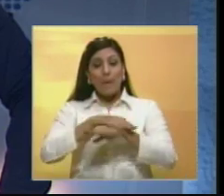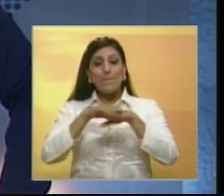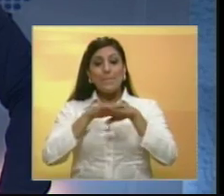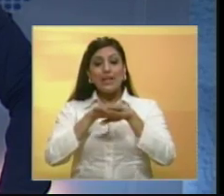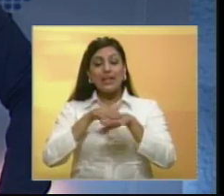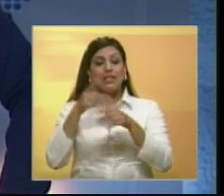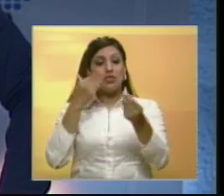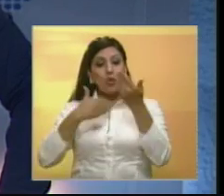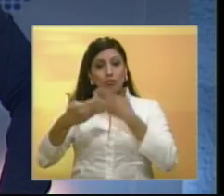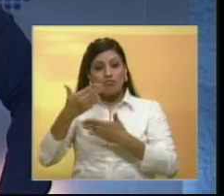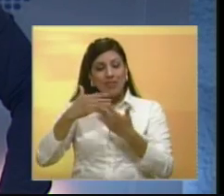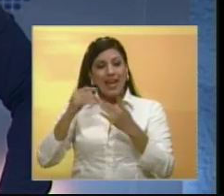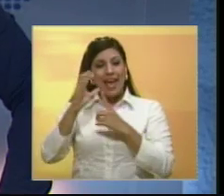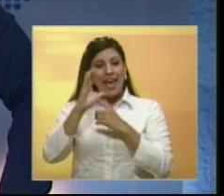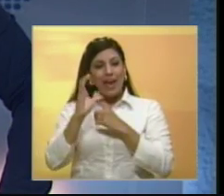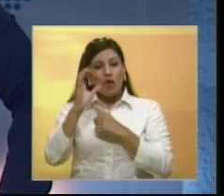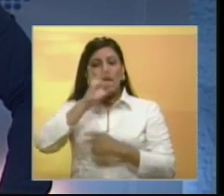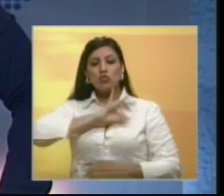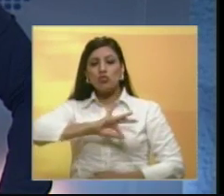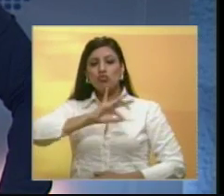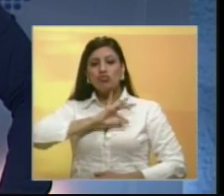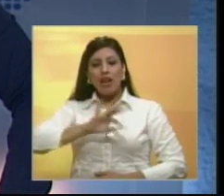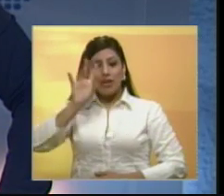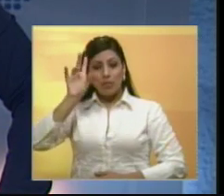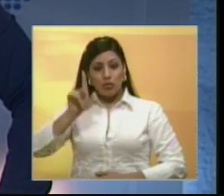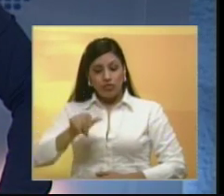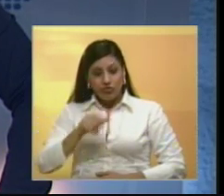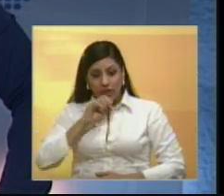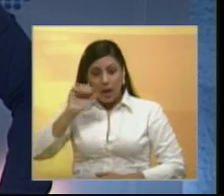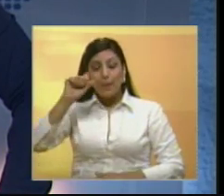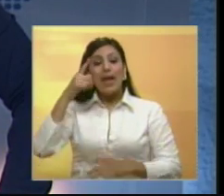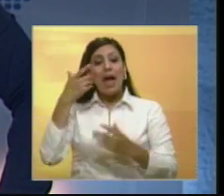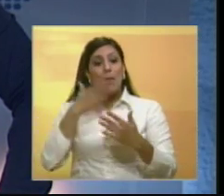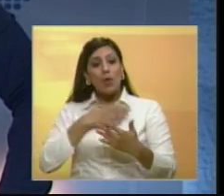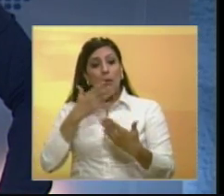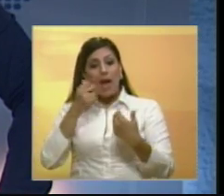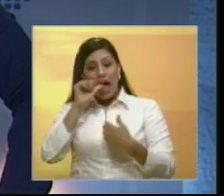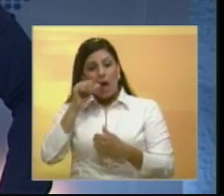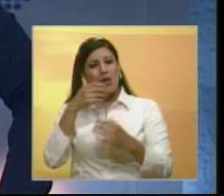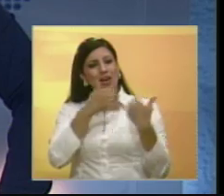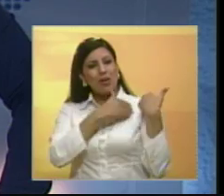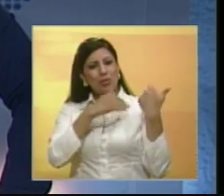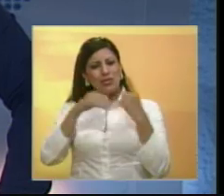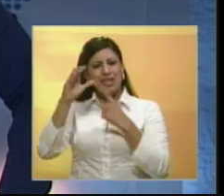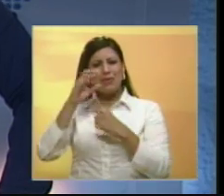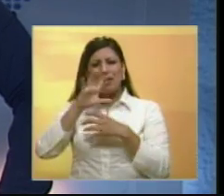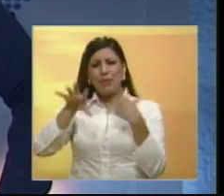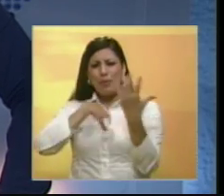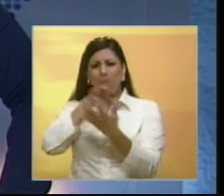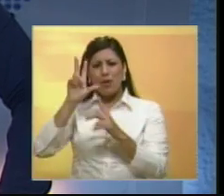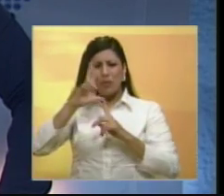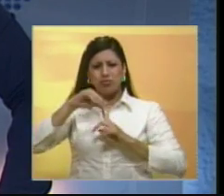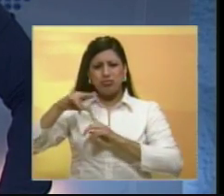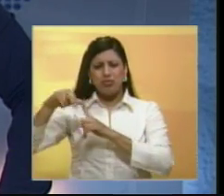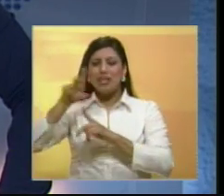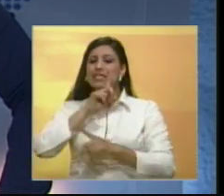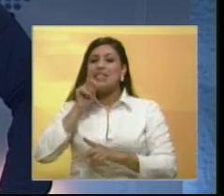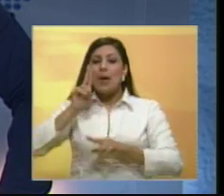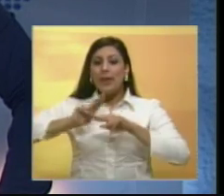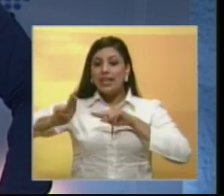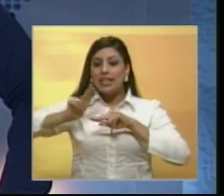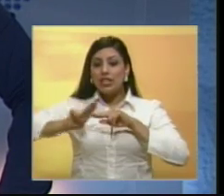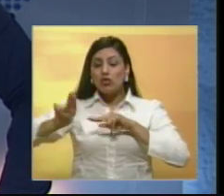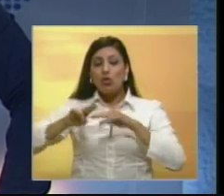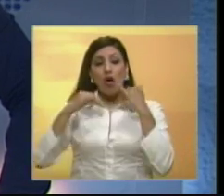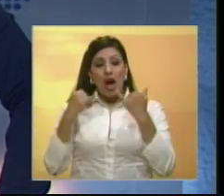ministro para Ecosocialismo y Aguas, reiteró que debido al periodo de sequía producto del fenómeno climático El Niño, el Gobierno Nacional implementará